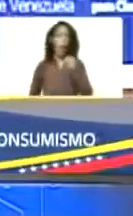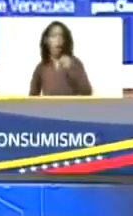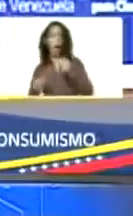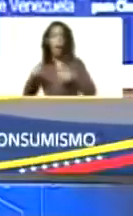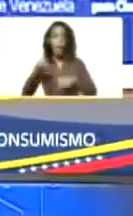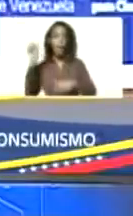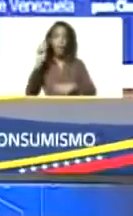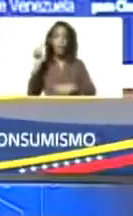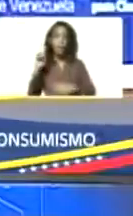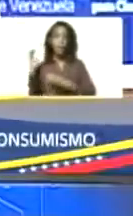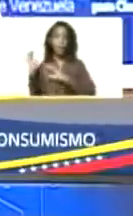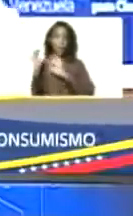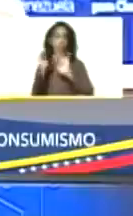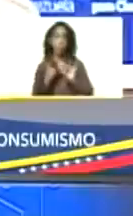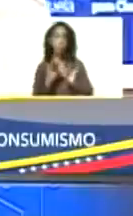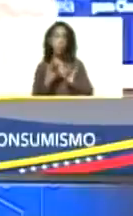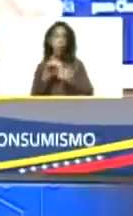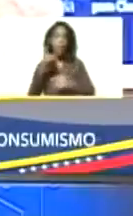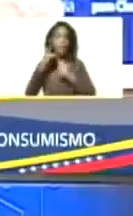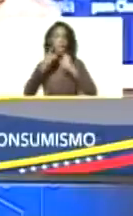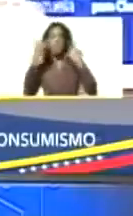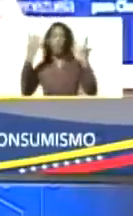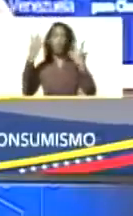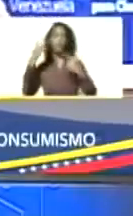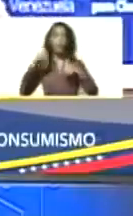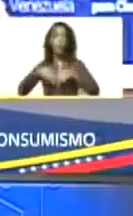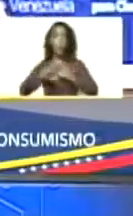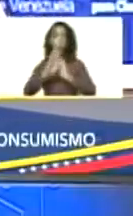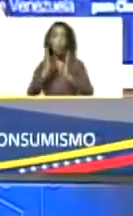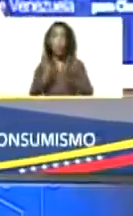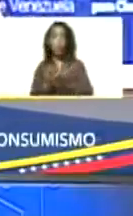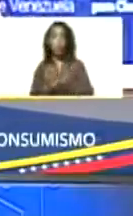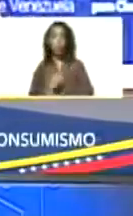Venezuela? Famosos del mundo.